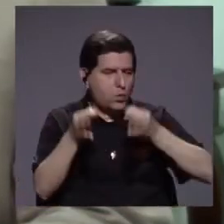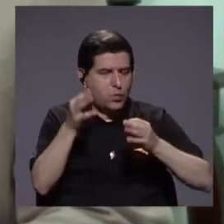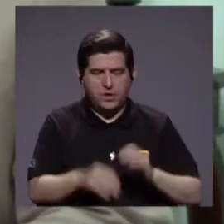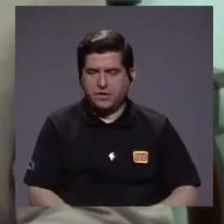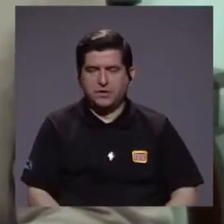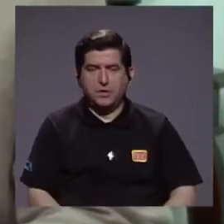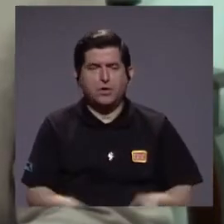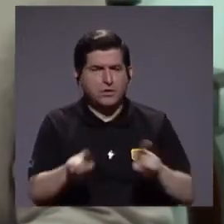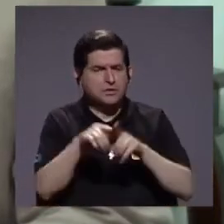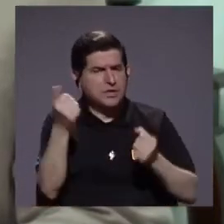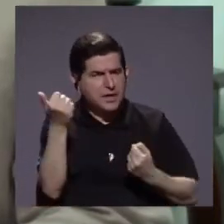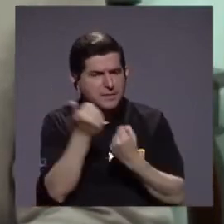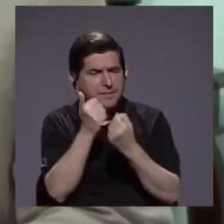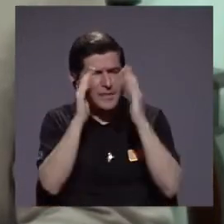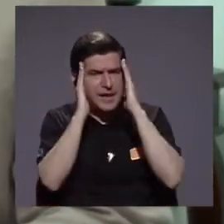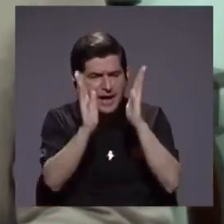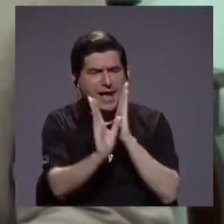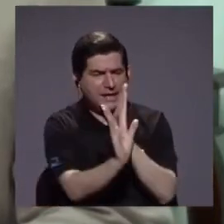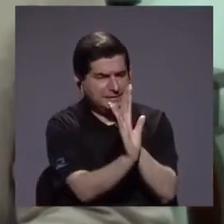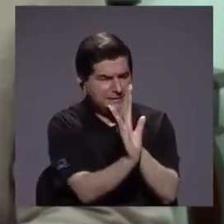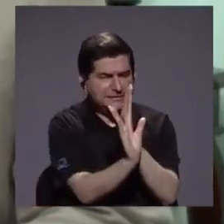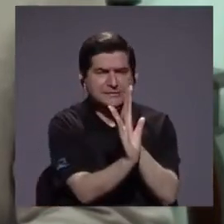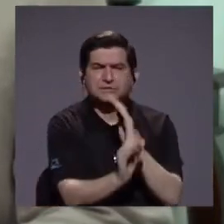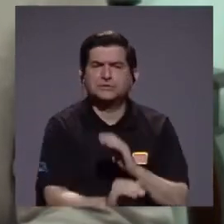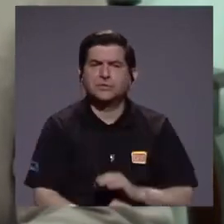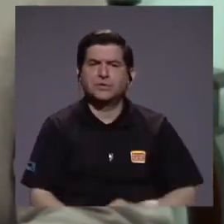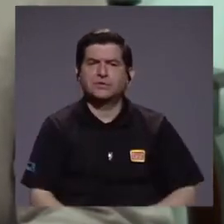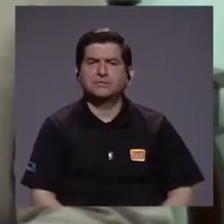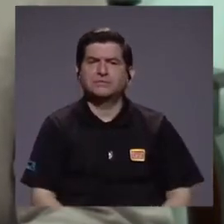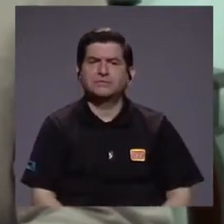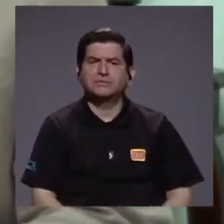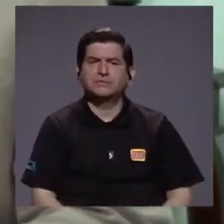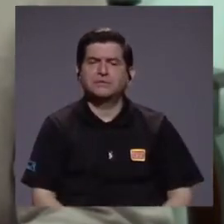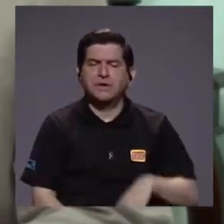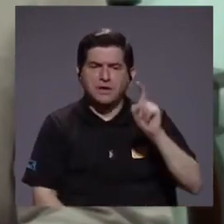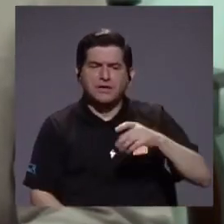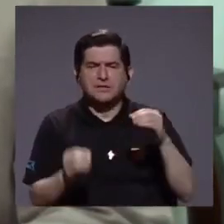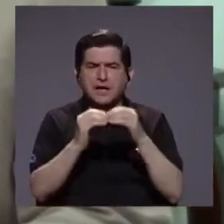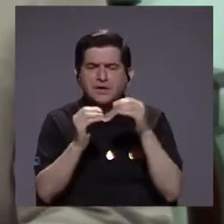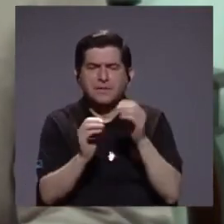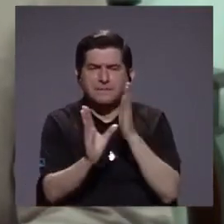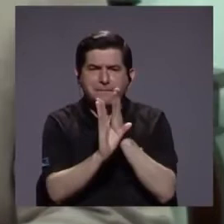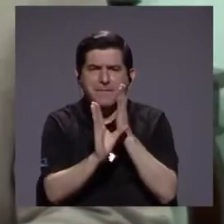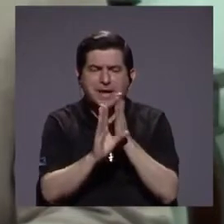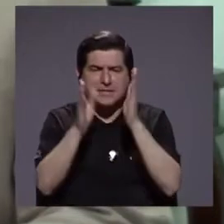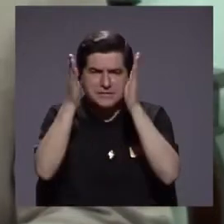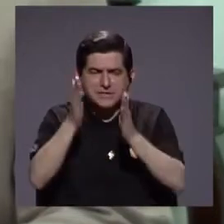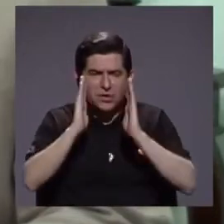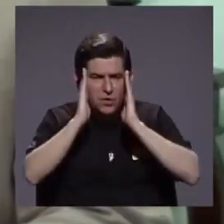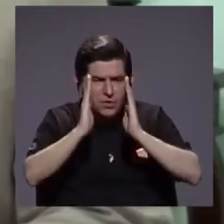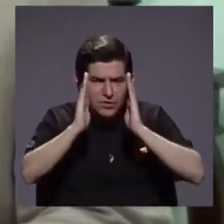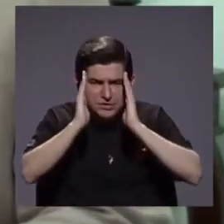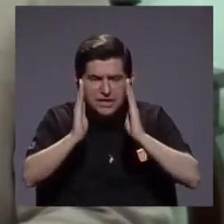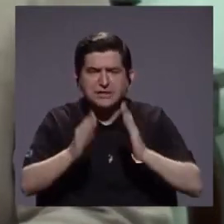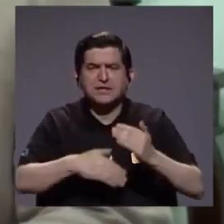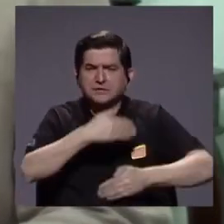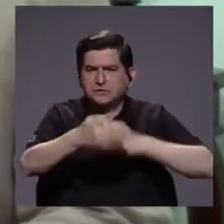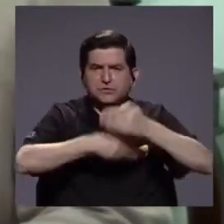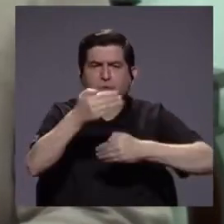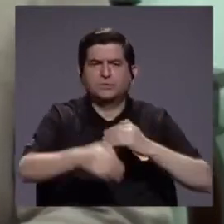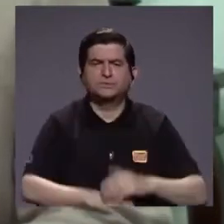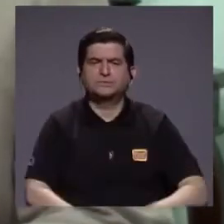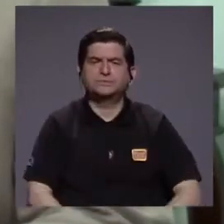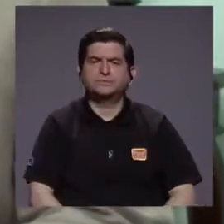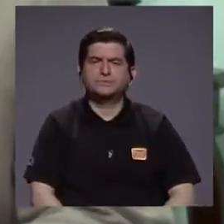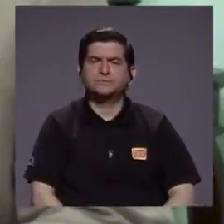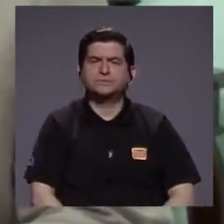debe reforzar también la atención psicológica. Deben haber más psicólogos y psicólogas atendiendo.